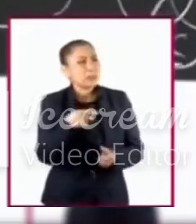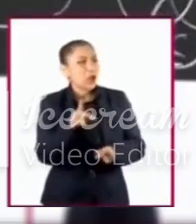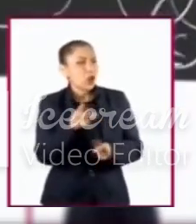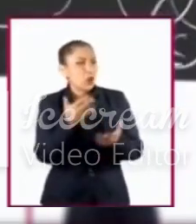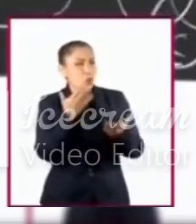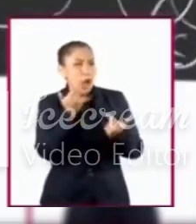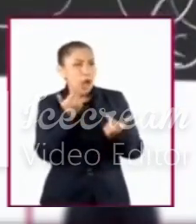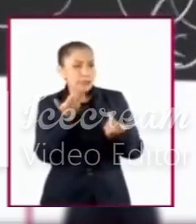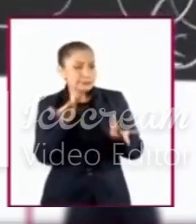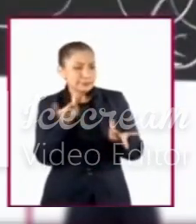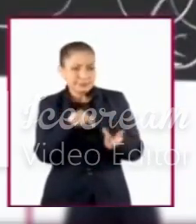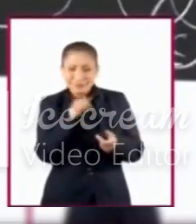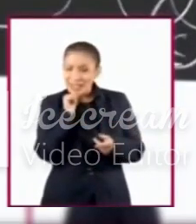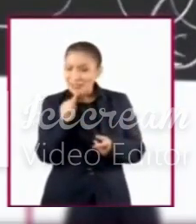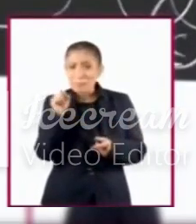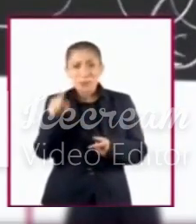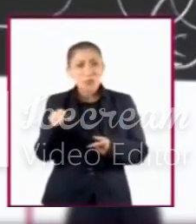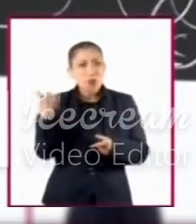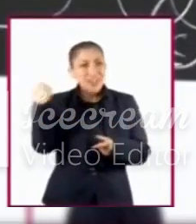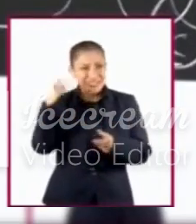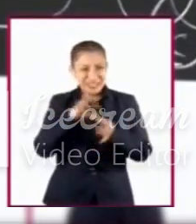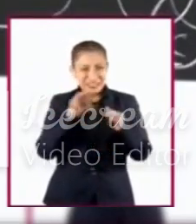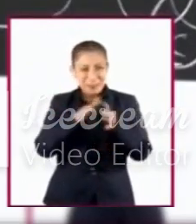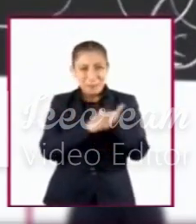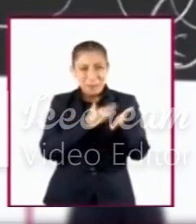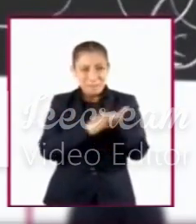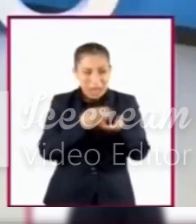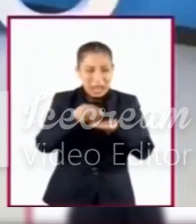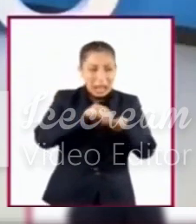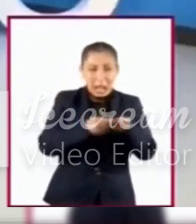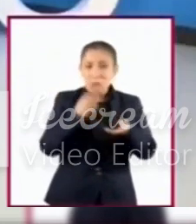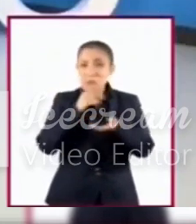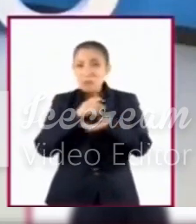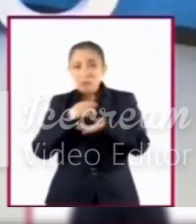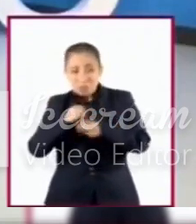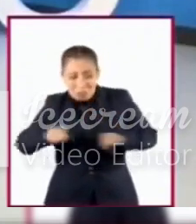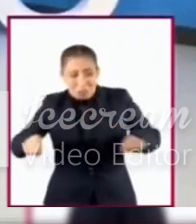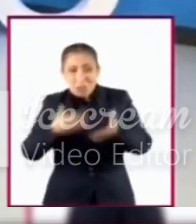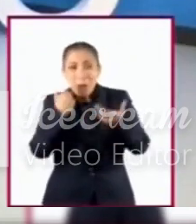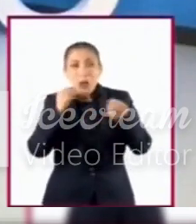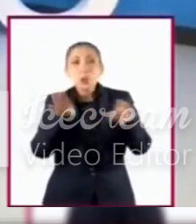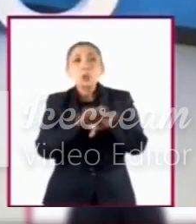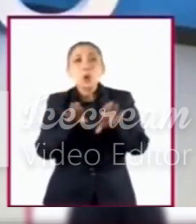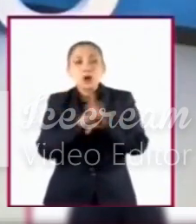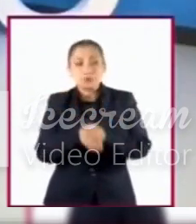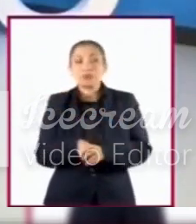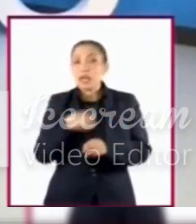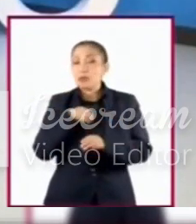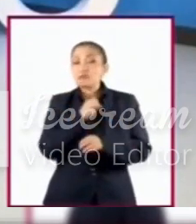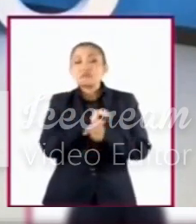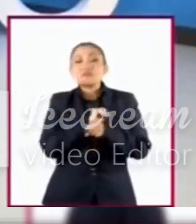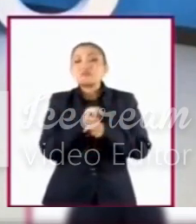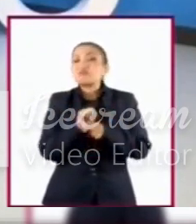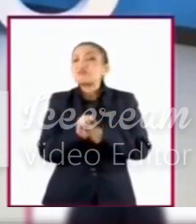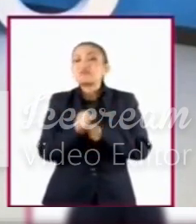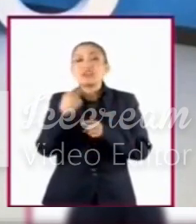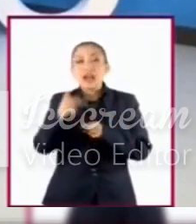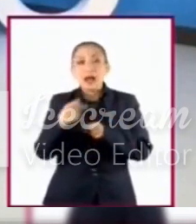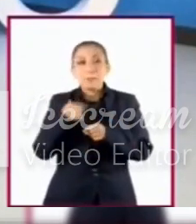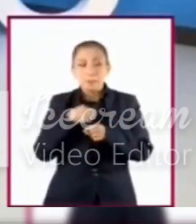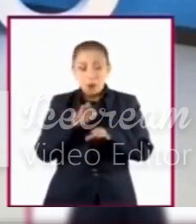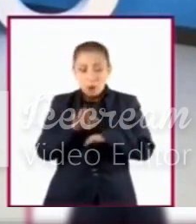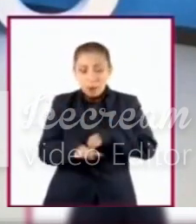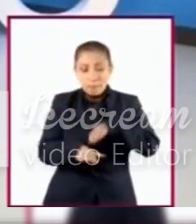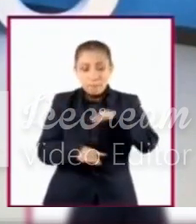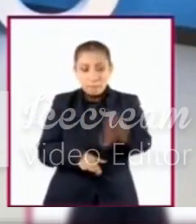no tienen al alcance ninguno de los materiales que mencionamos. No se preocupen, pueden hacerlo simplemente dando